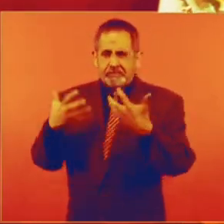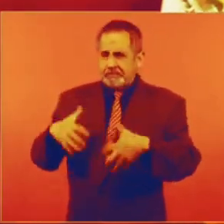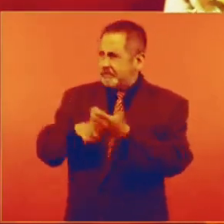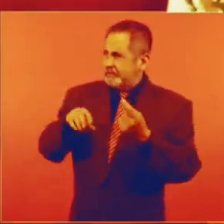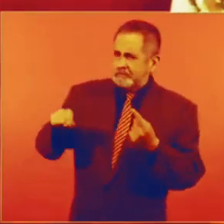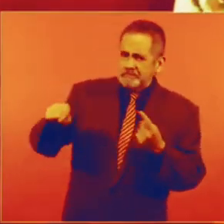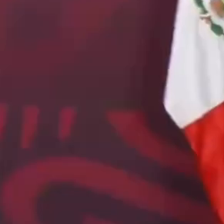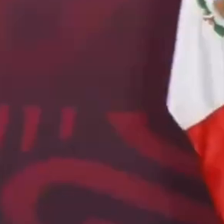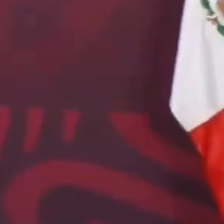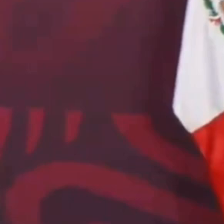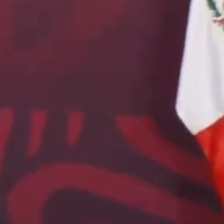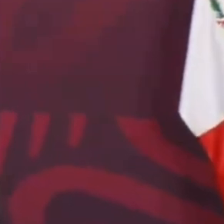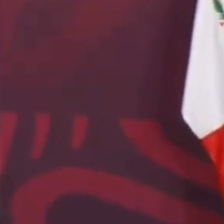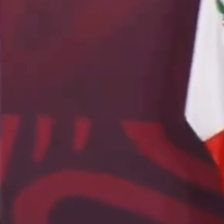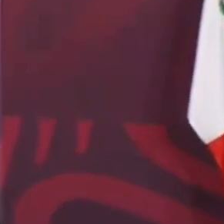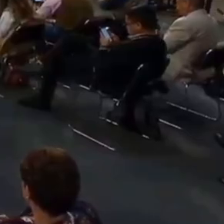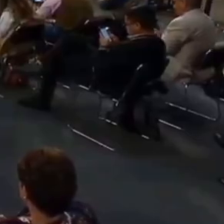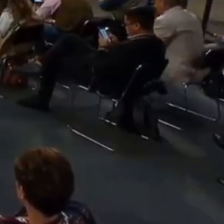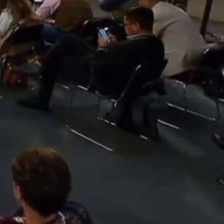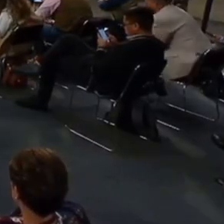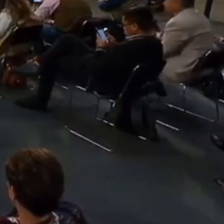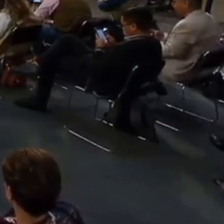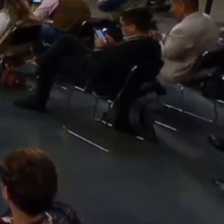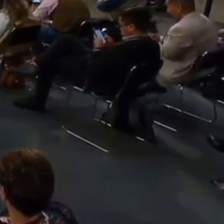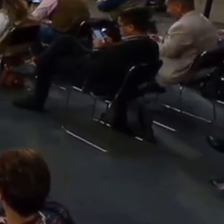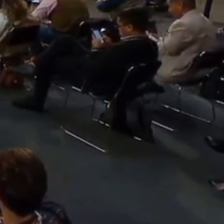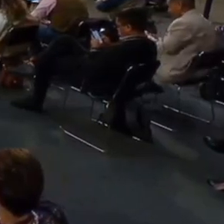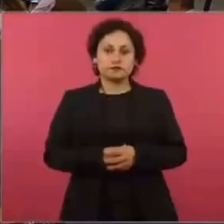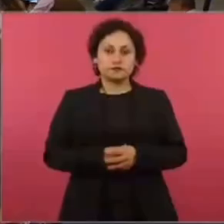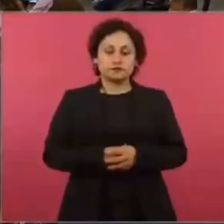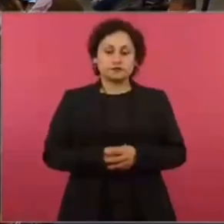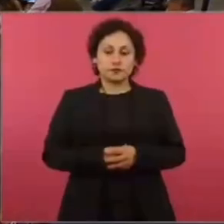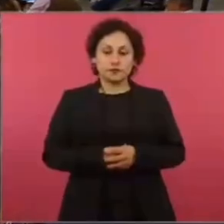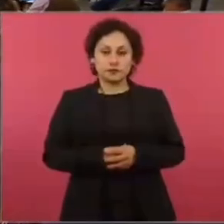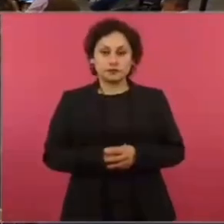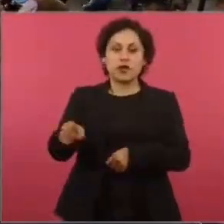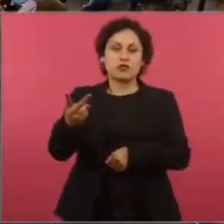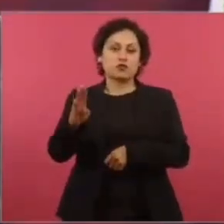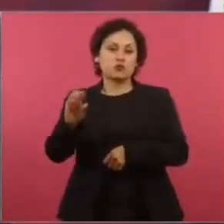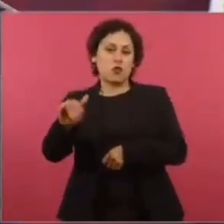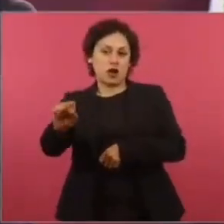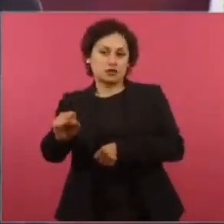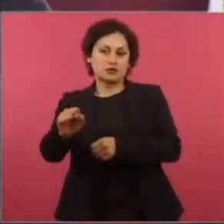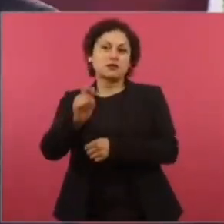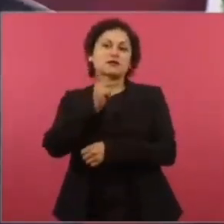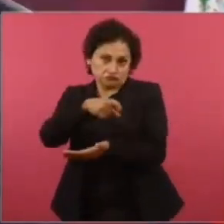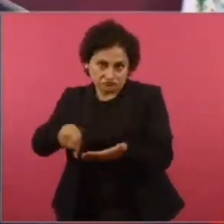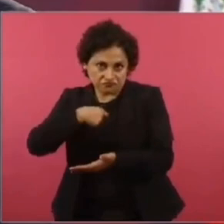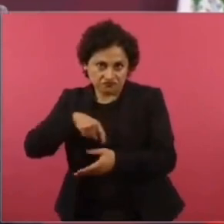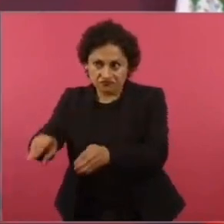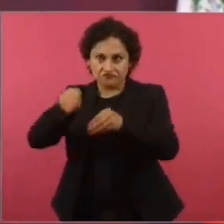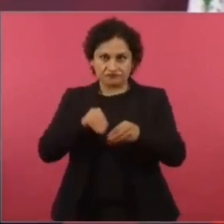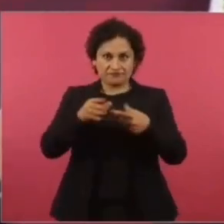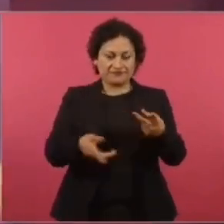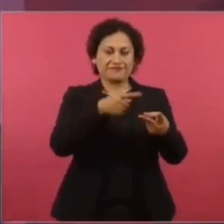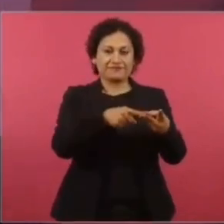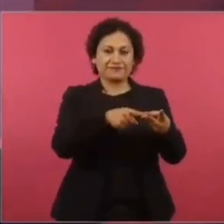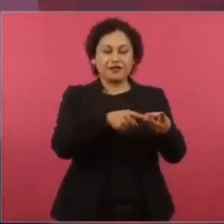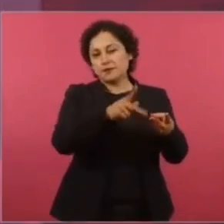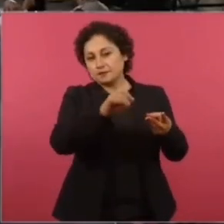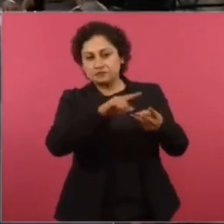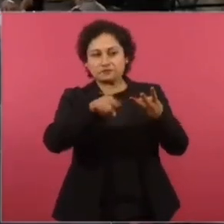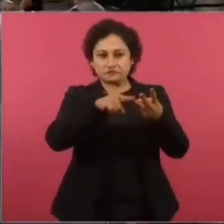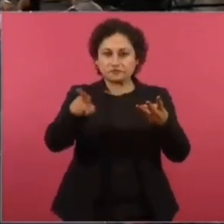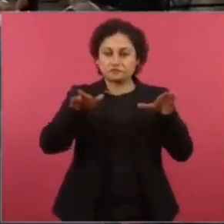empresas públicas nuevas que no se tenían. Tenemos, por ejemplo, la refinería de Dos Bocas. Compramos la refinería de Deer Park. Tenemos el